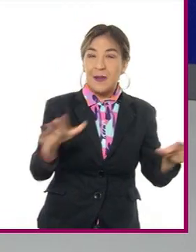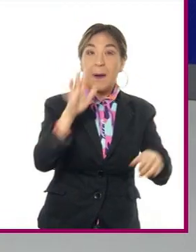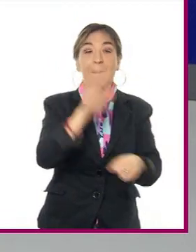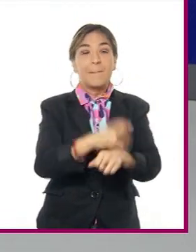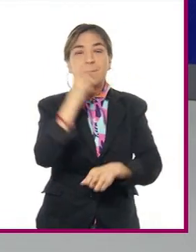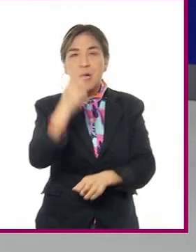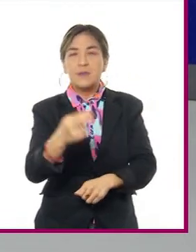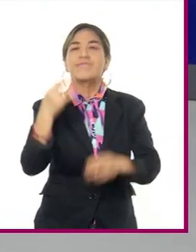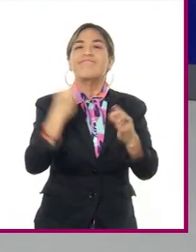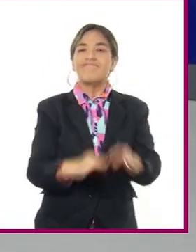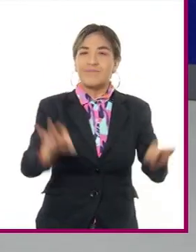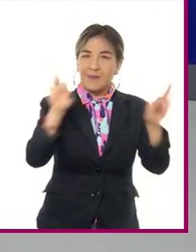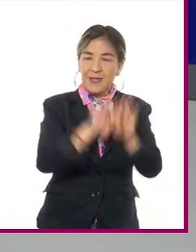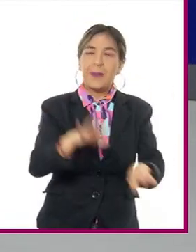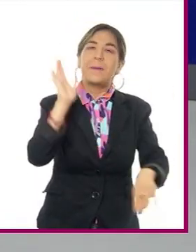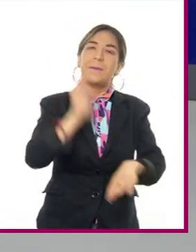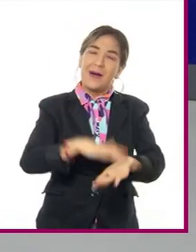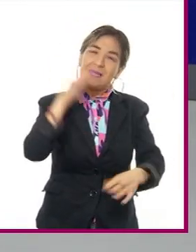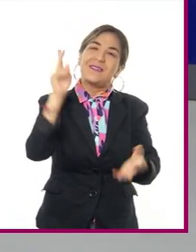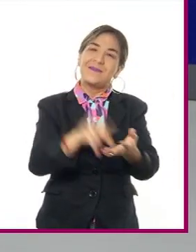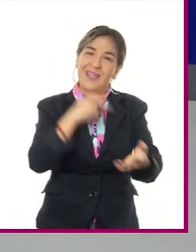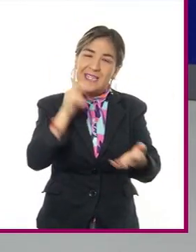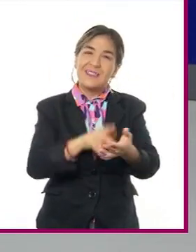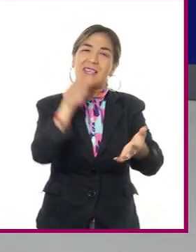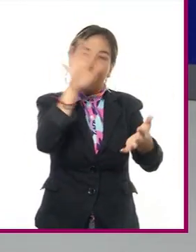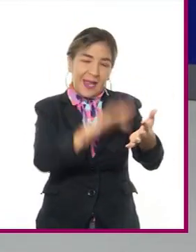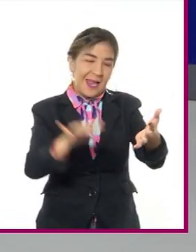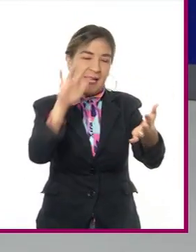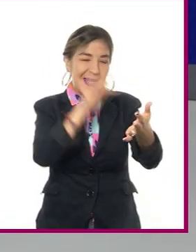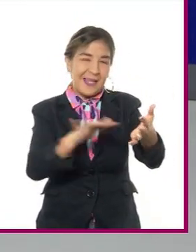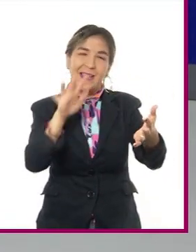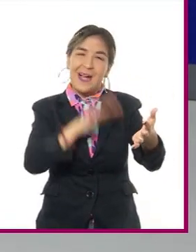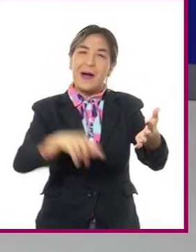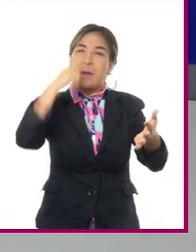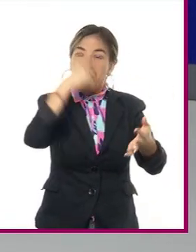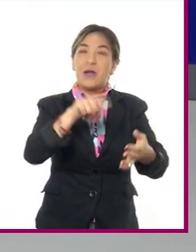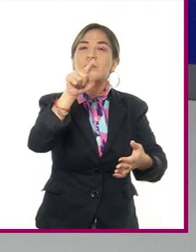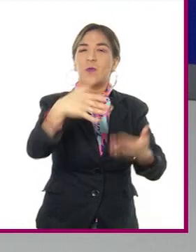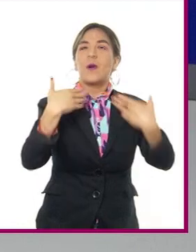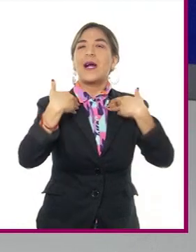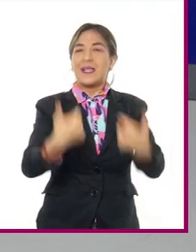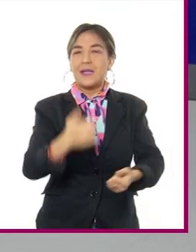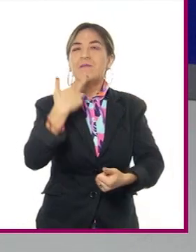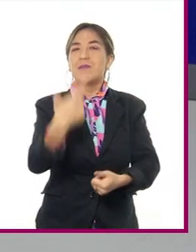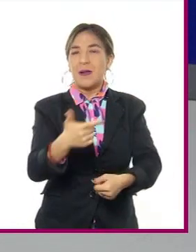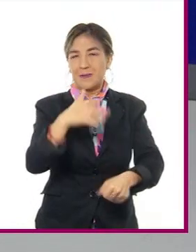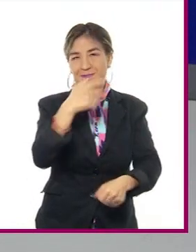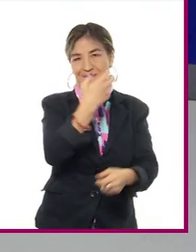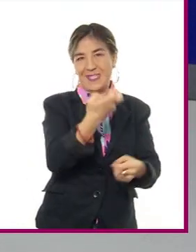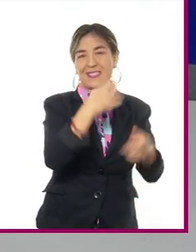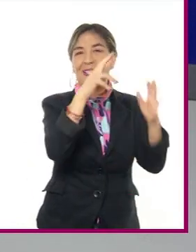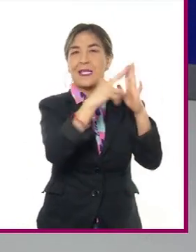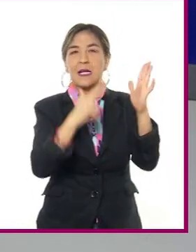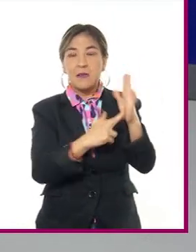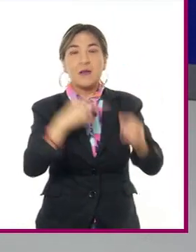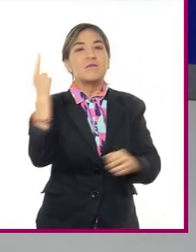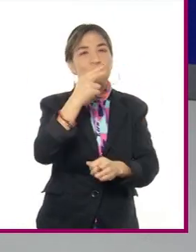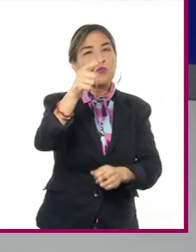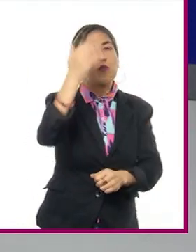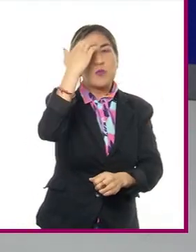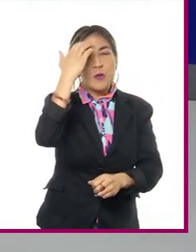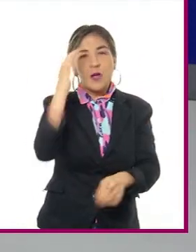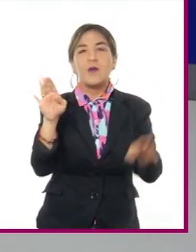es importante leer varias veces este tipo de textos para entender muy bien los parámetros requeridos. Es necesario conocer